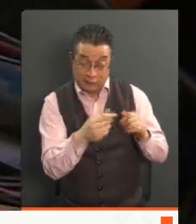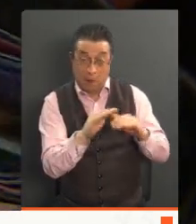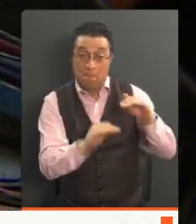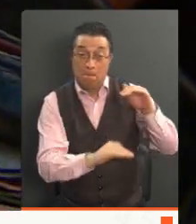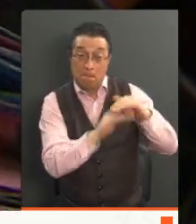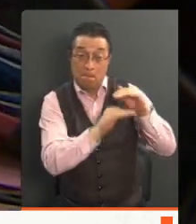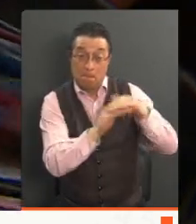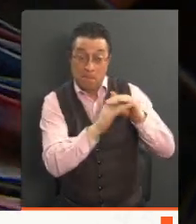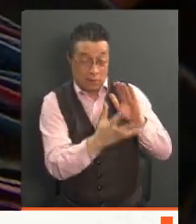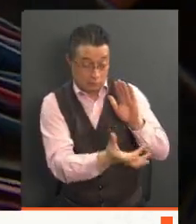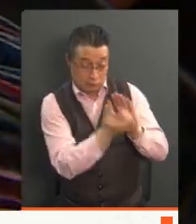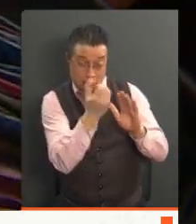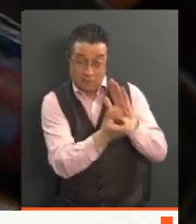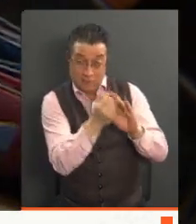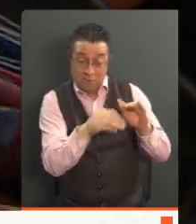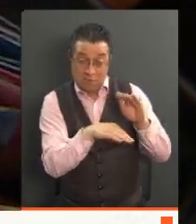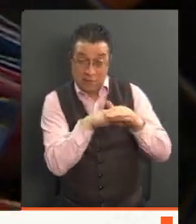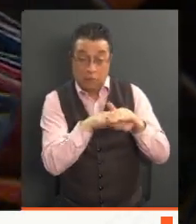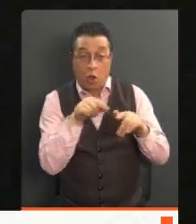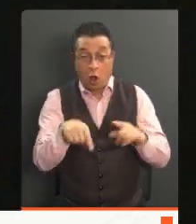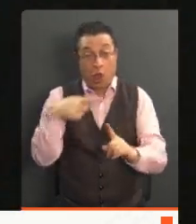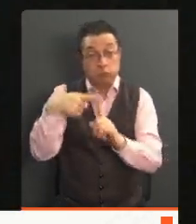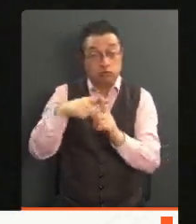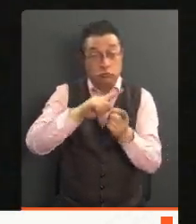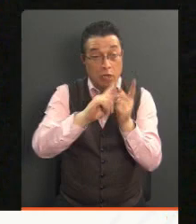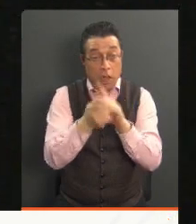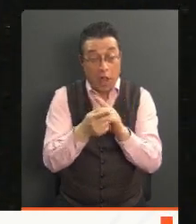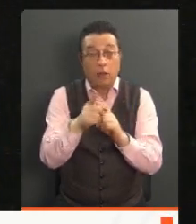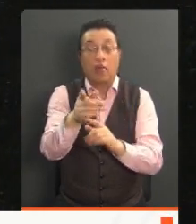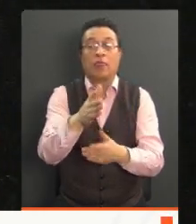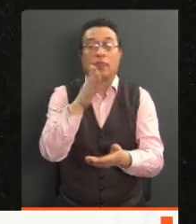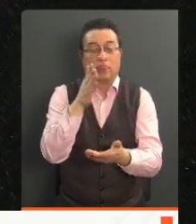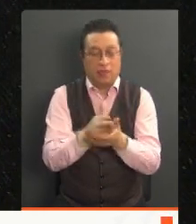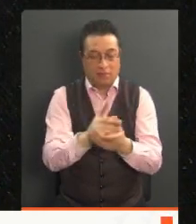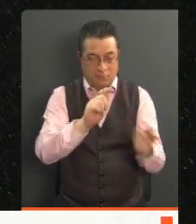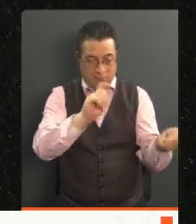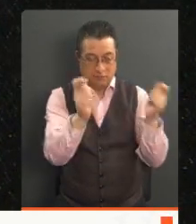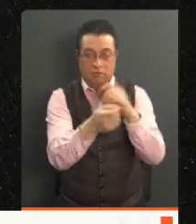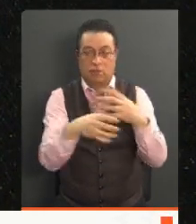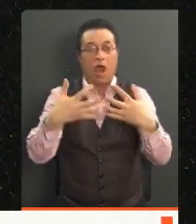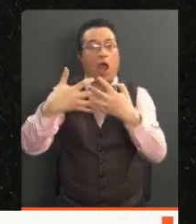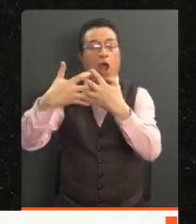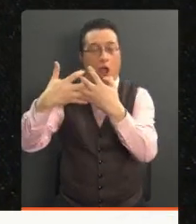giros y plazos nuevos son más favorables, deberán regir esas condiciones, lo que